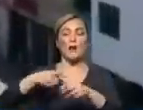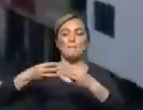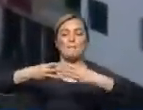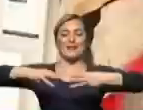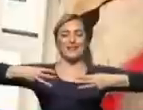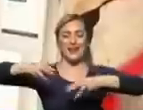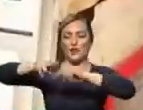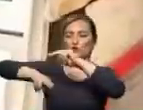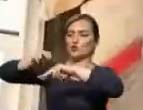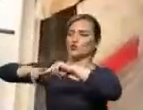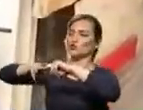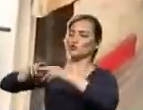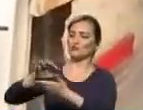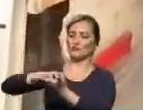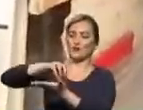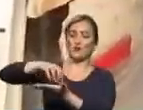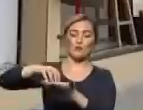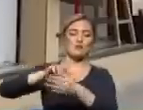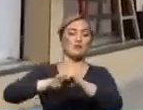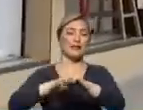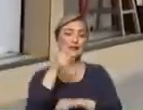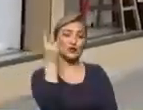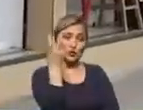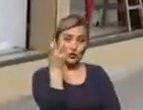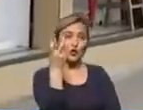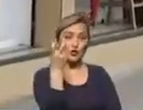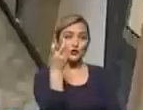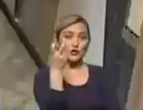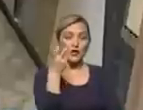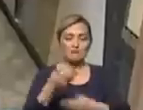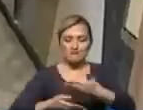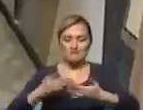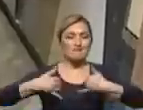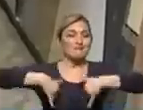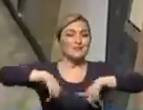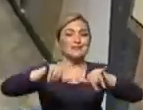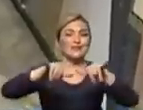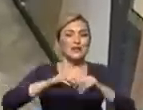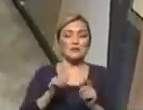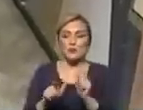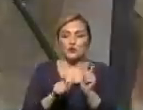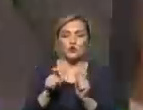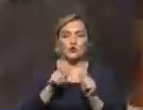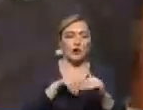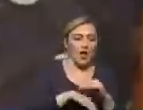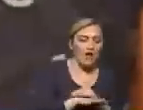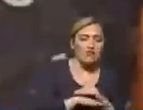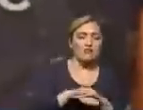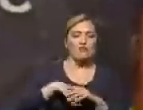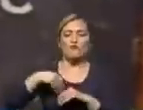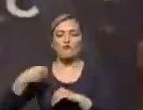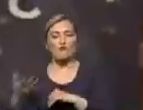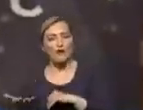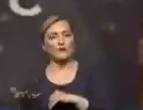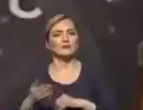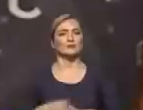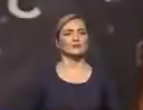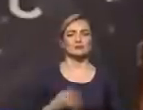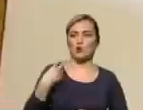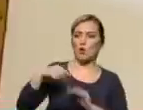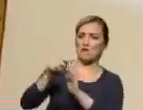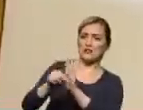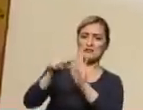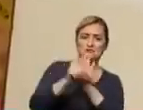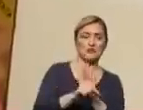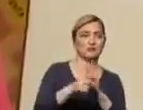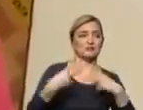de construcción y decoración, pasado el mediodía el comercio no se detenía. La gente seguía entrando y saliendo motivados por las ofertas y los buenos precios.